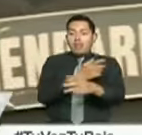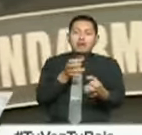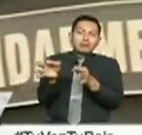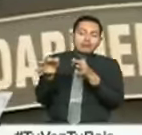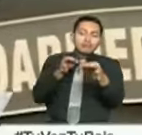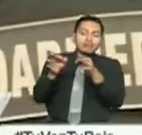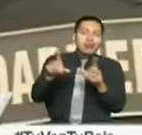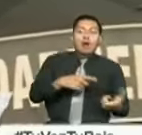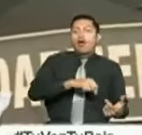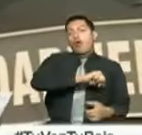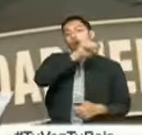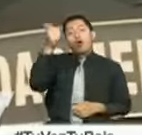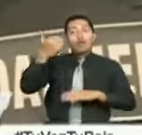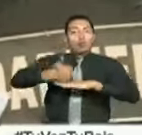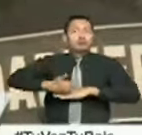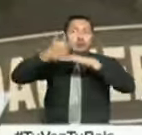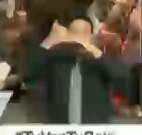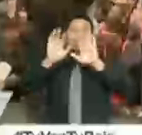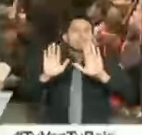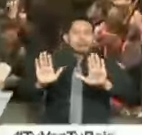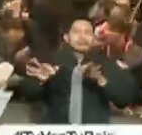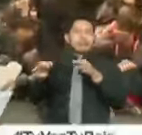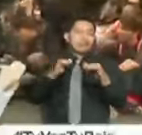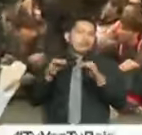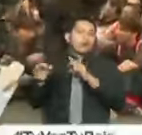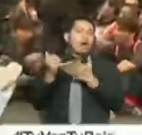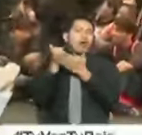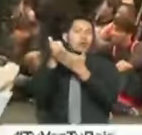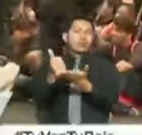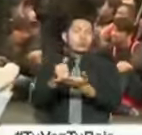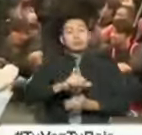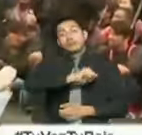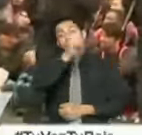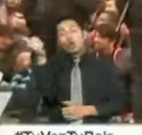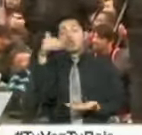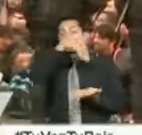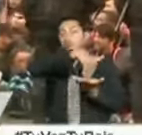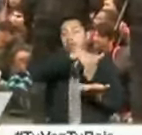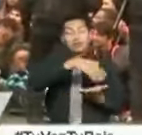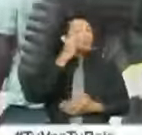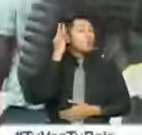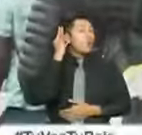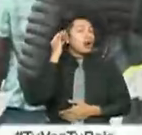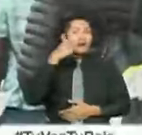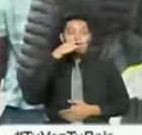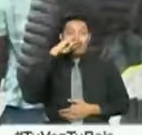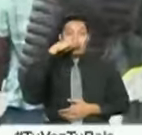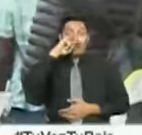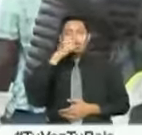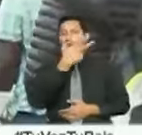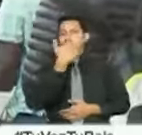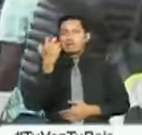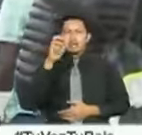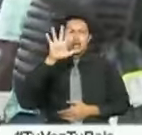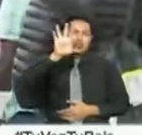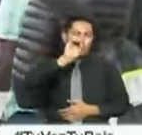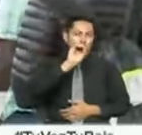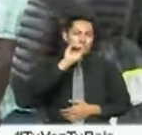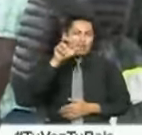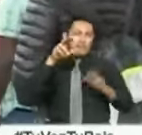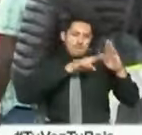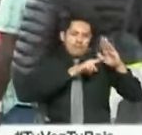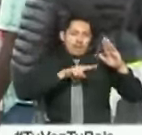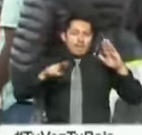otras estructuras. Otro centro para mujeres y niños de 350 plazas abrirá fin de año en la periferia sur de